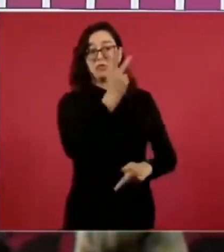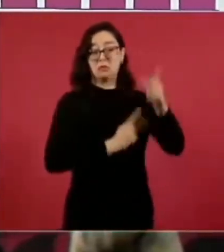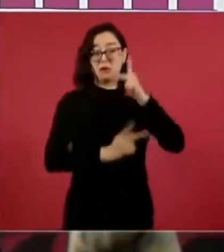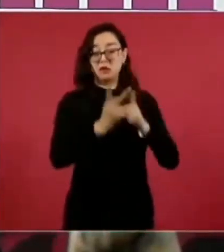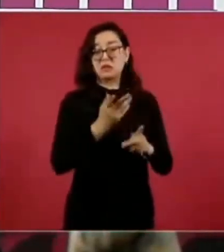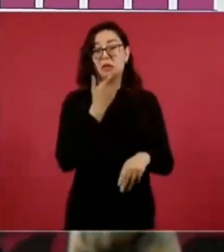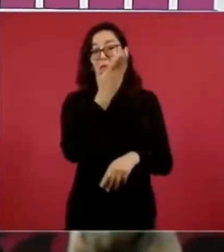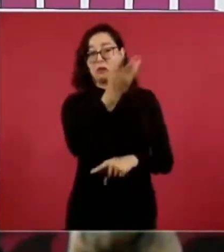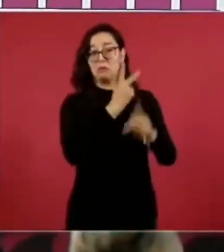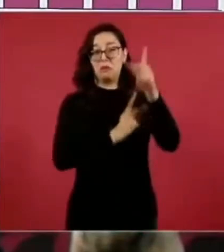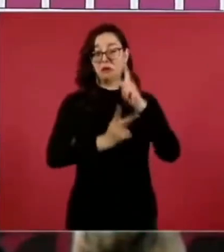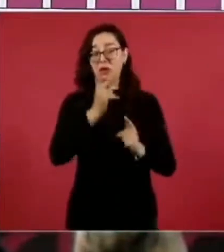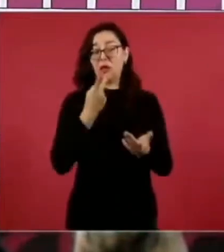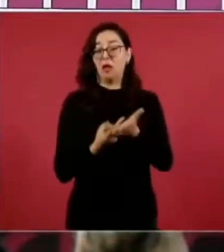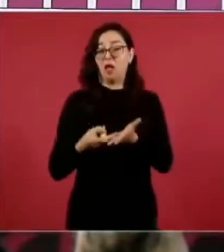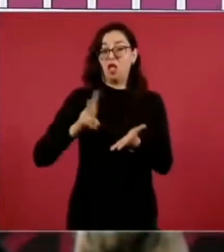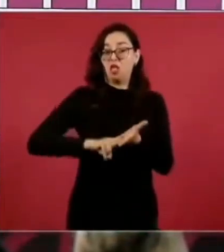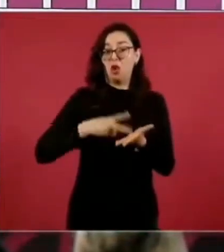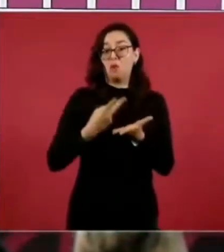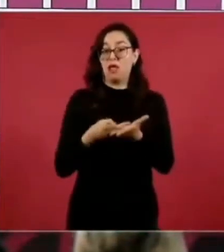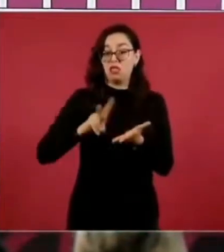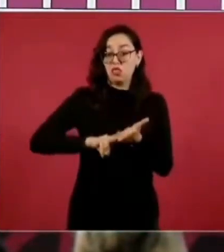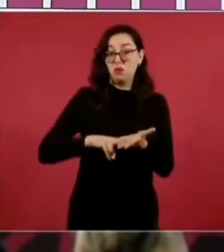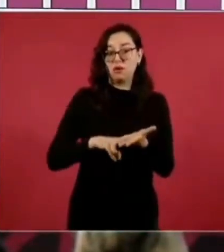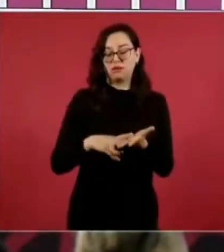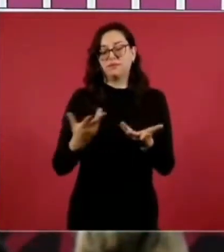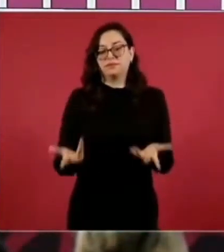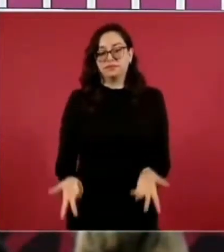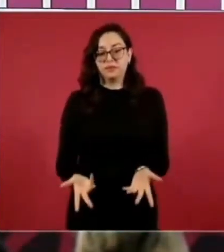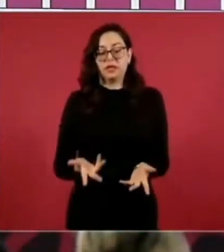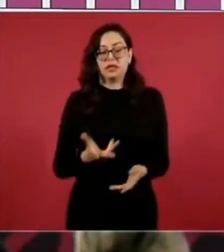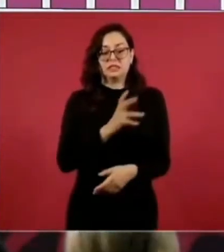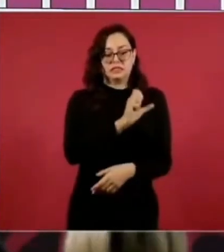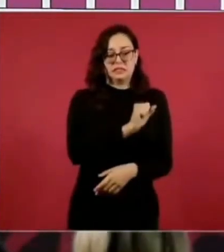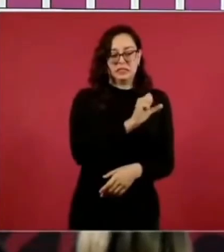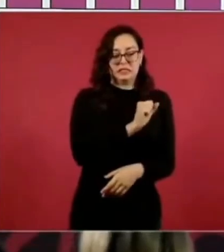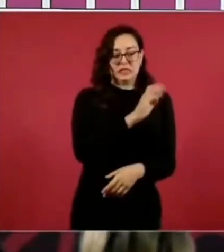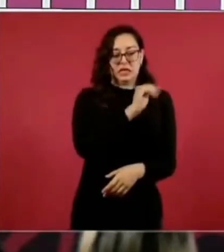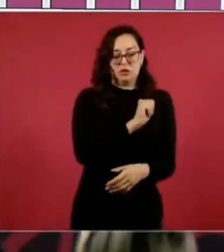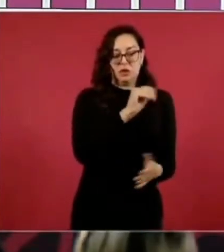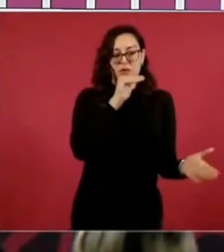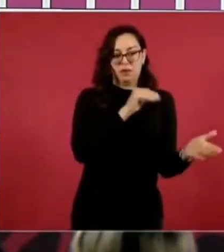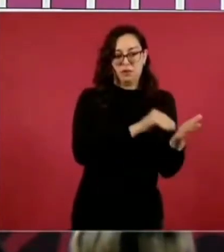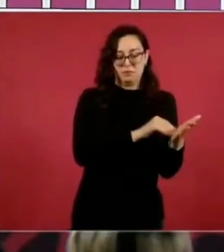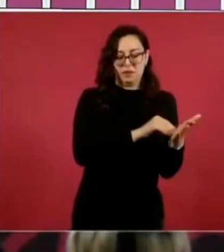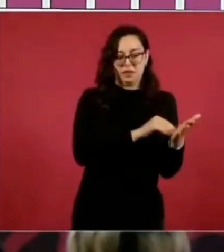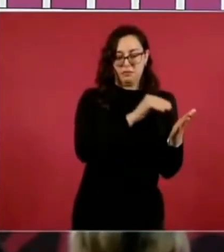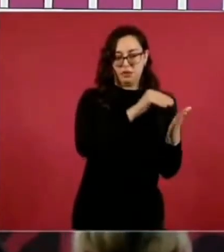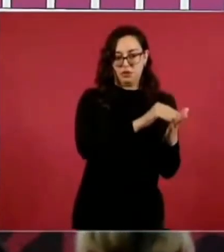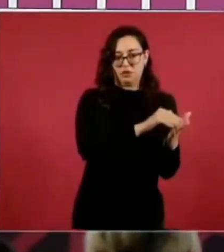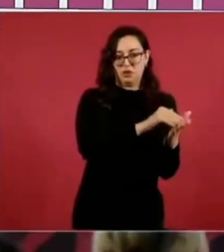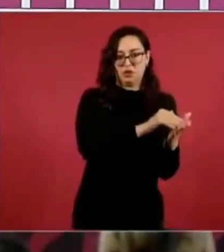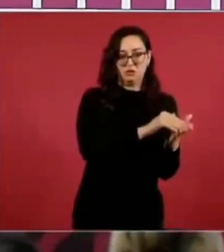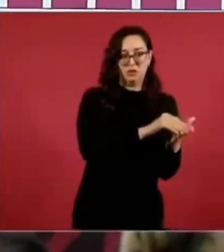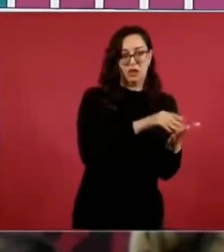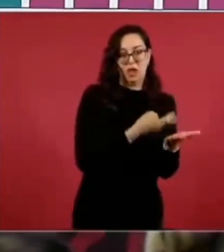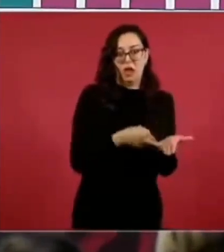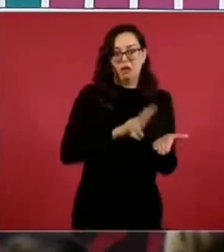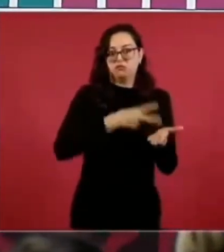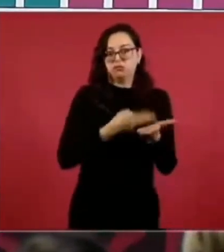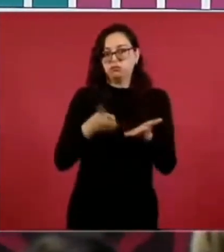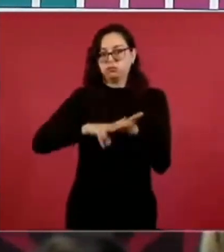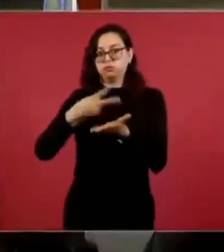en Pemex. Pasó de 69 a 132 mil millones